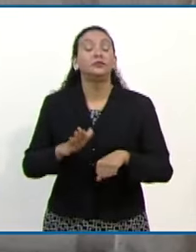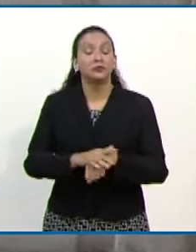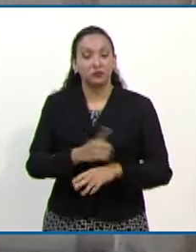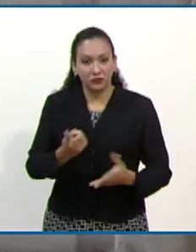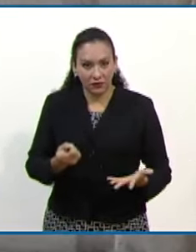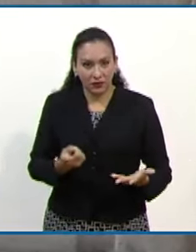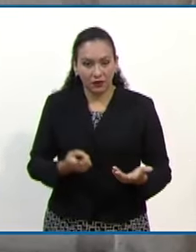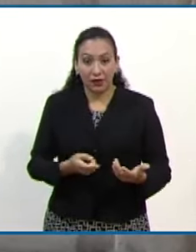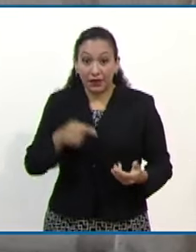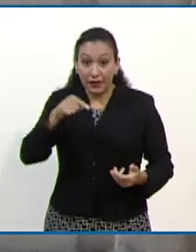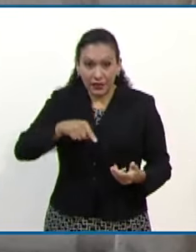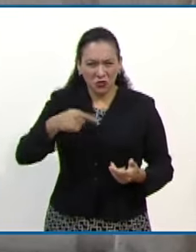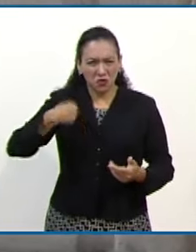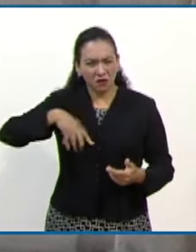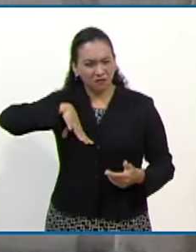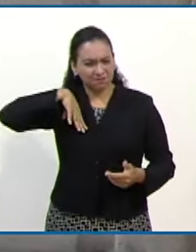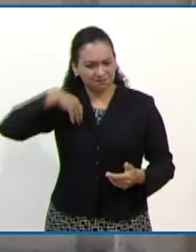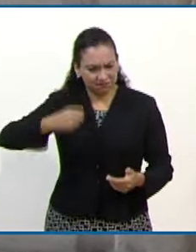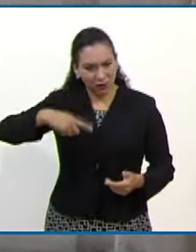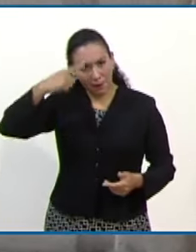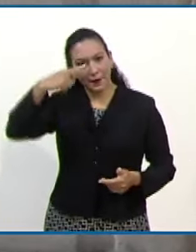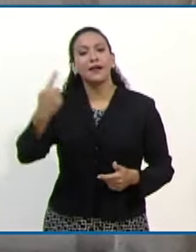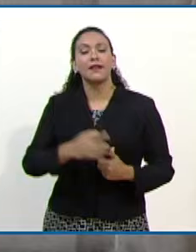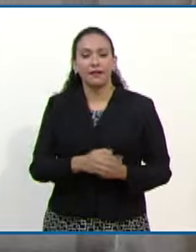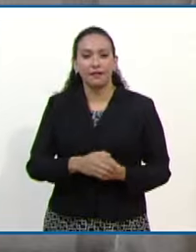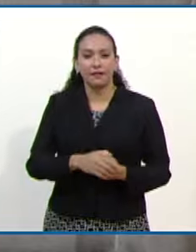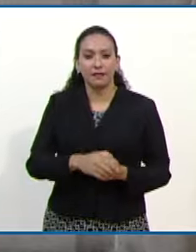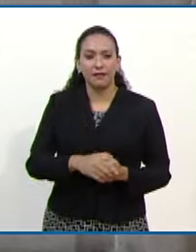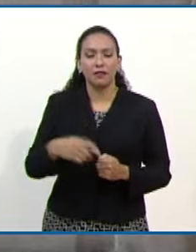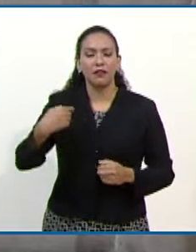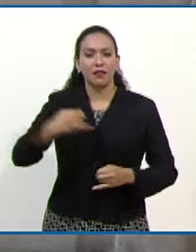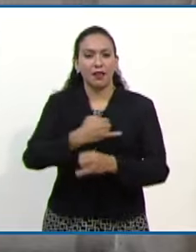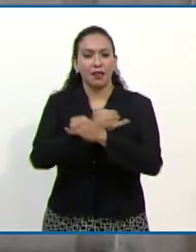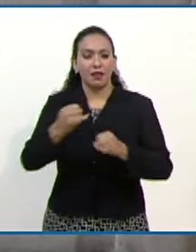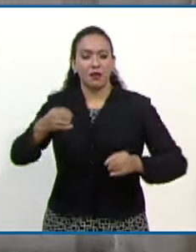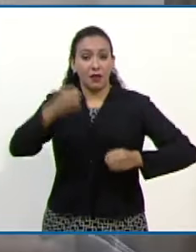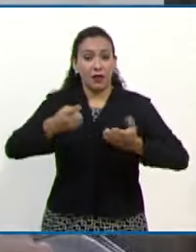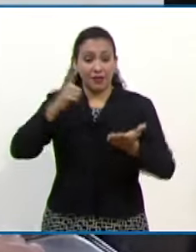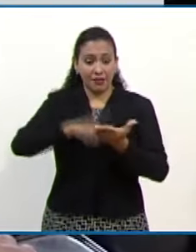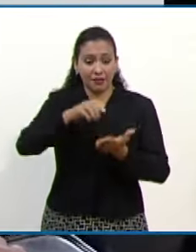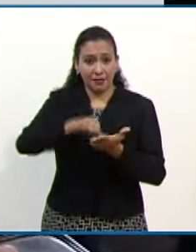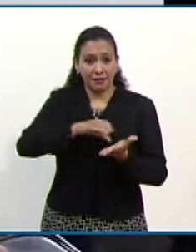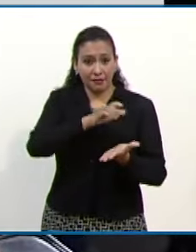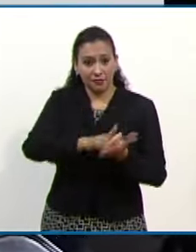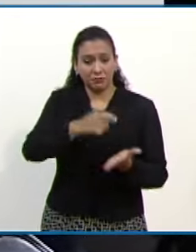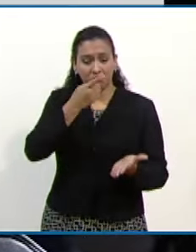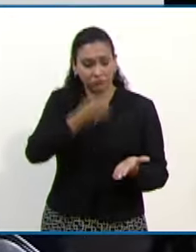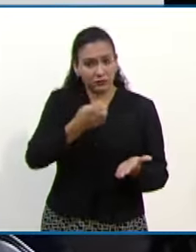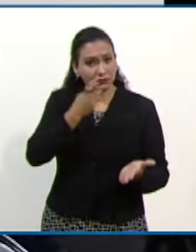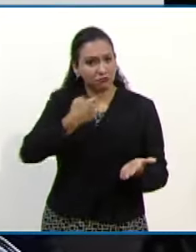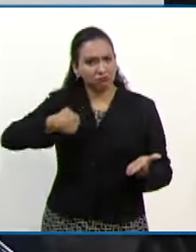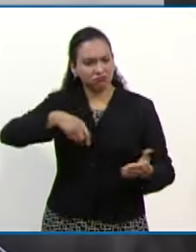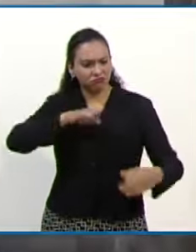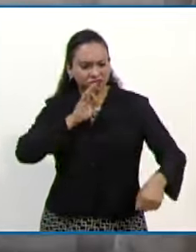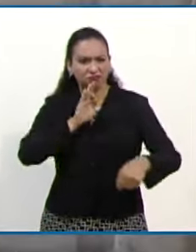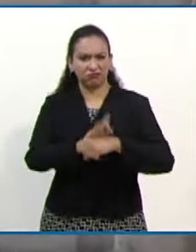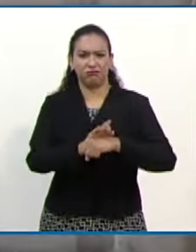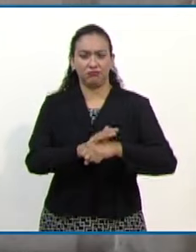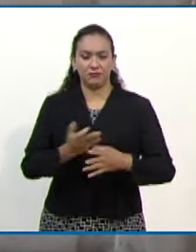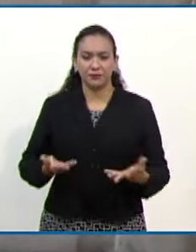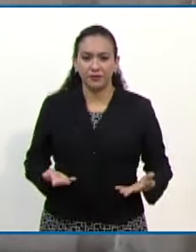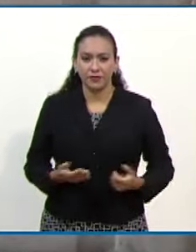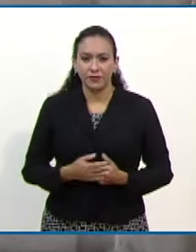un baluarte como lo es nuestra independencia judicial. Nadie